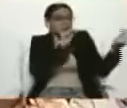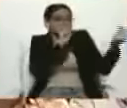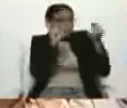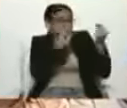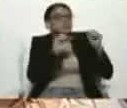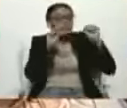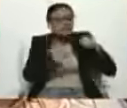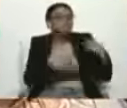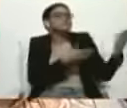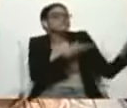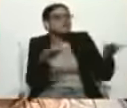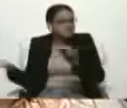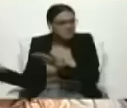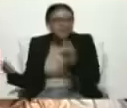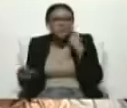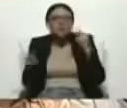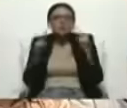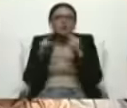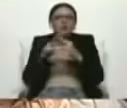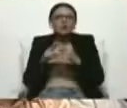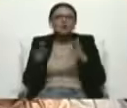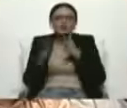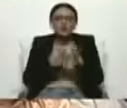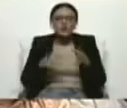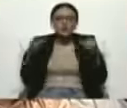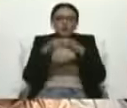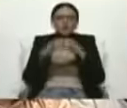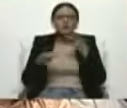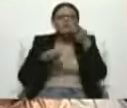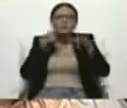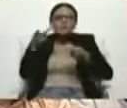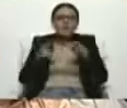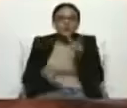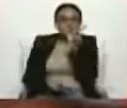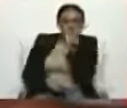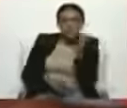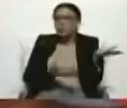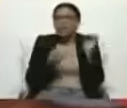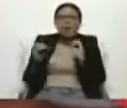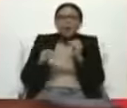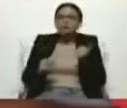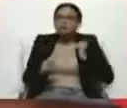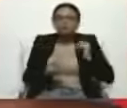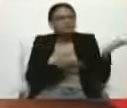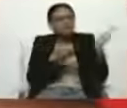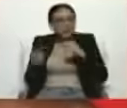Partido Socialista Unido de Venezuela, pero está todo el gran polo patriótico. Ahora, hermanos y hermanas,